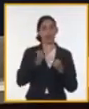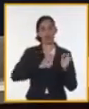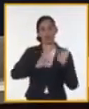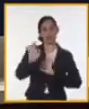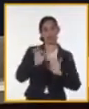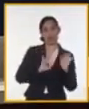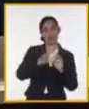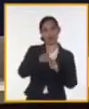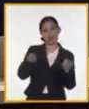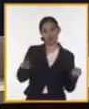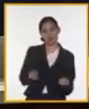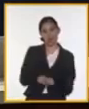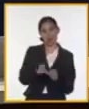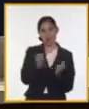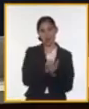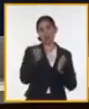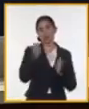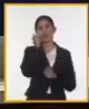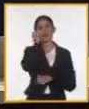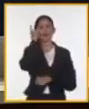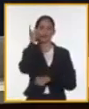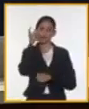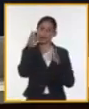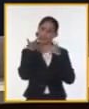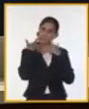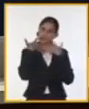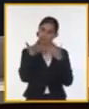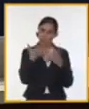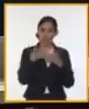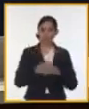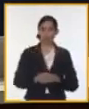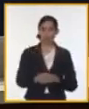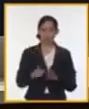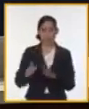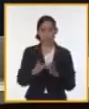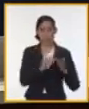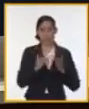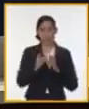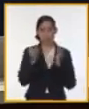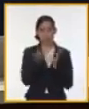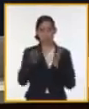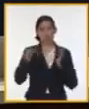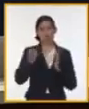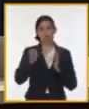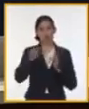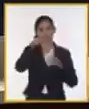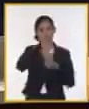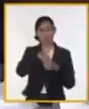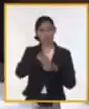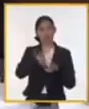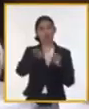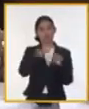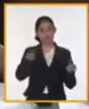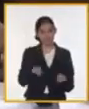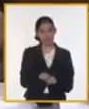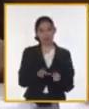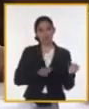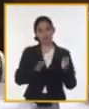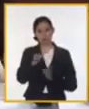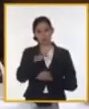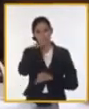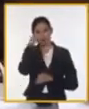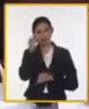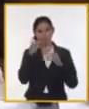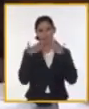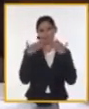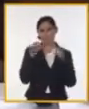establecer. Y hay experiencias interesantes de comunidades que han logrado establecer sus propios sistemas y que les funciona. Se ha explicado lo que se